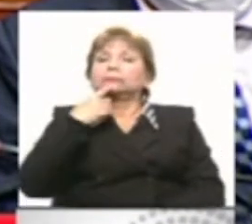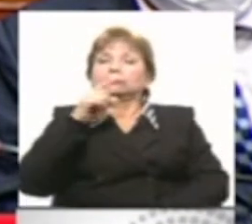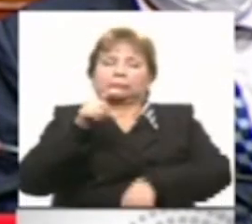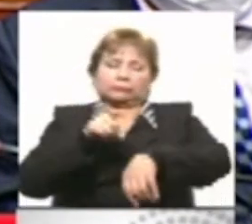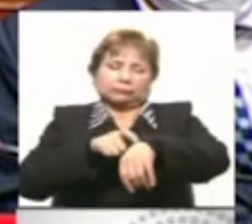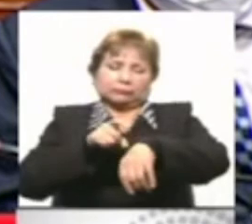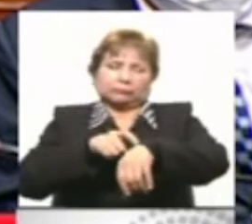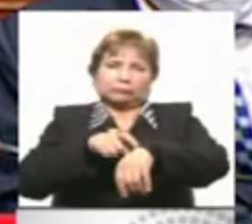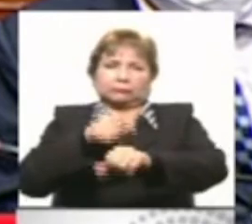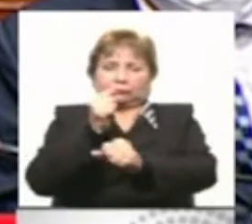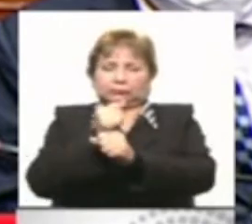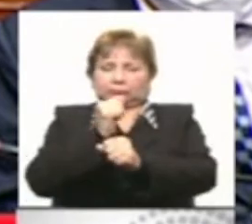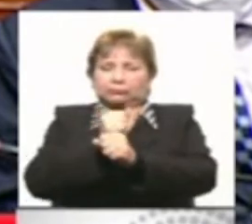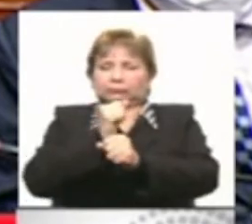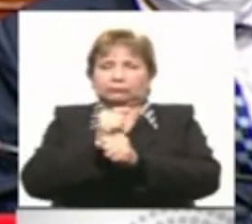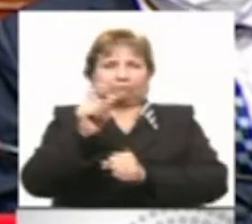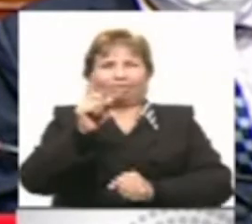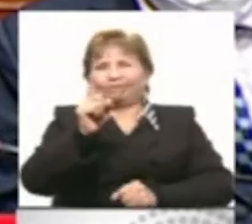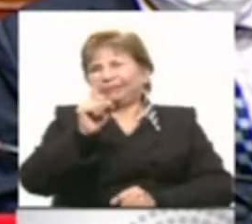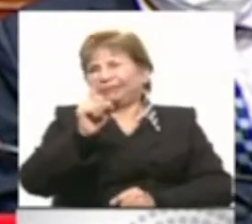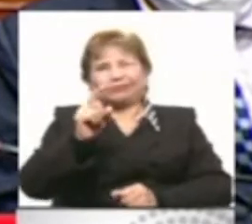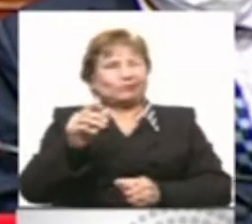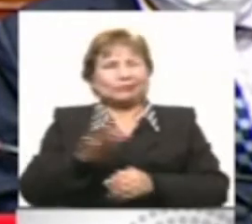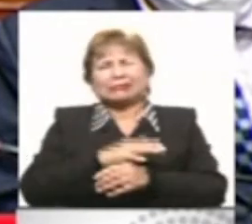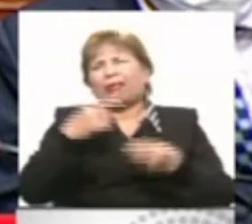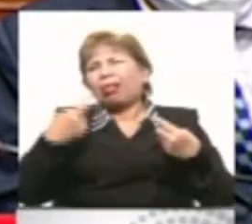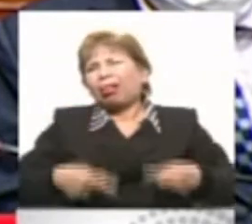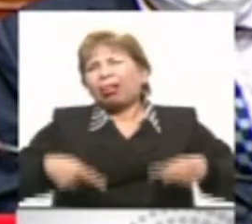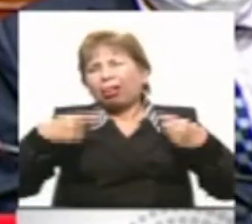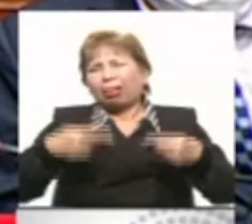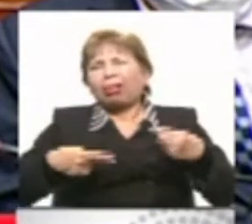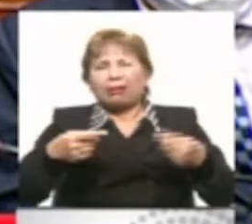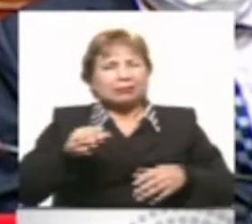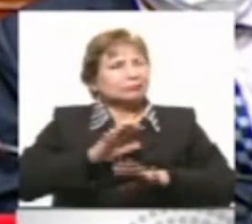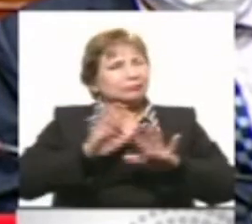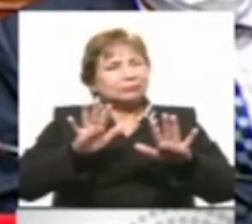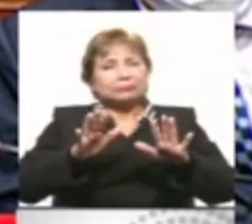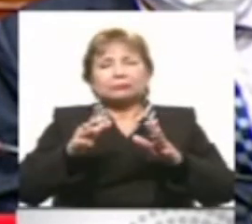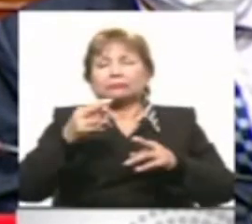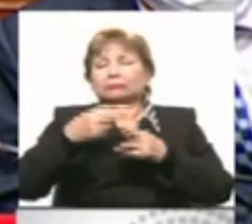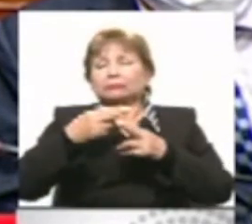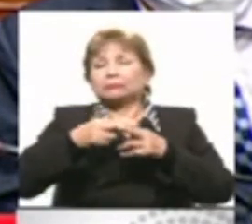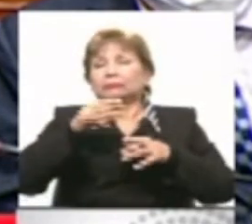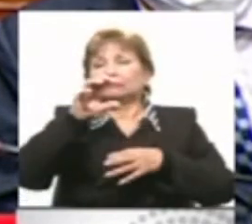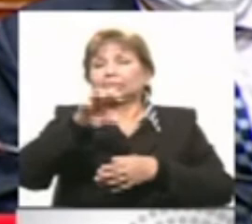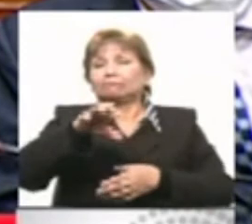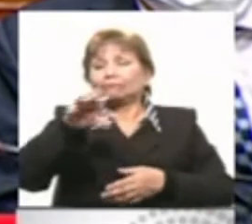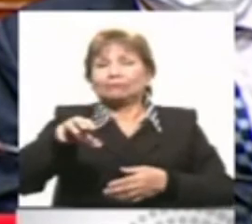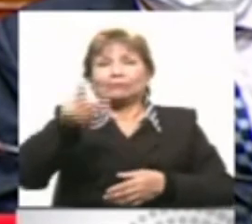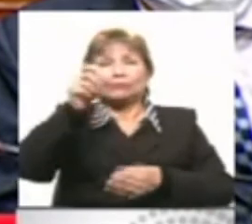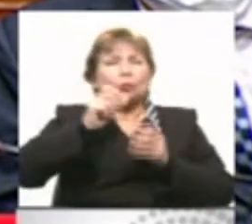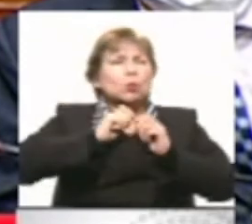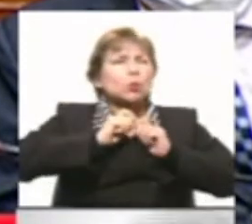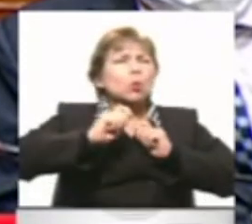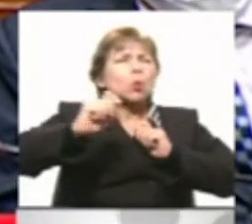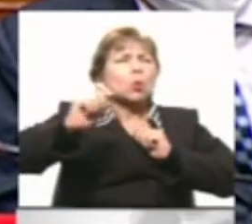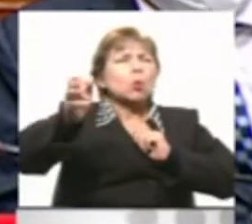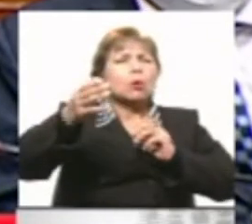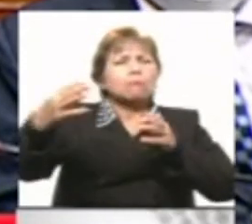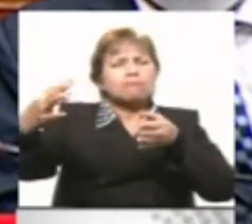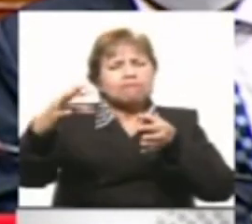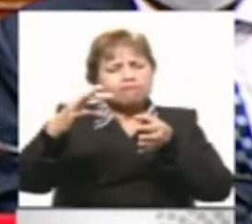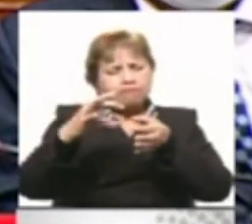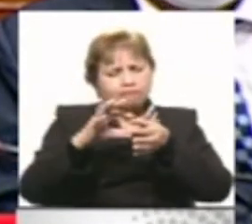de trabajar. No hay tiempo para pelear. En nombre de los pueblos del Perú profundo, pedimos la